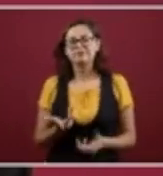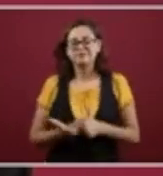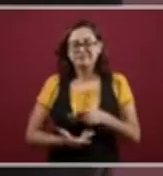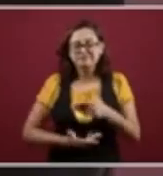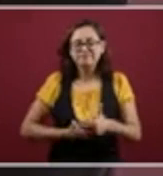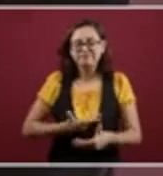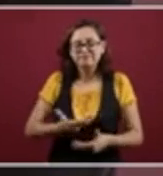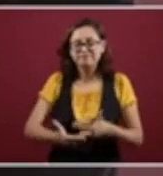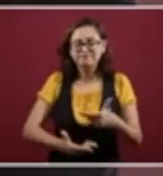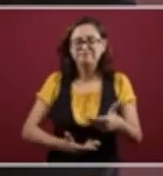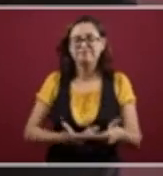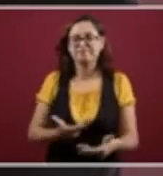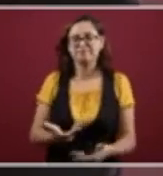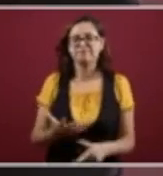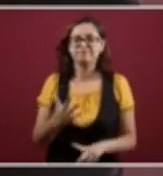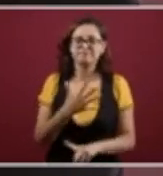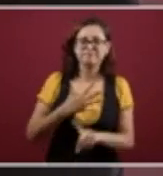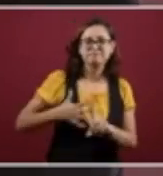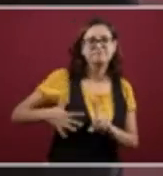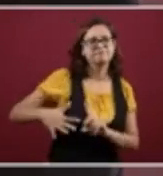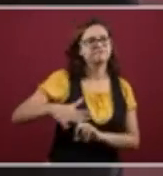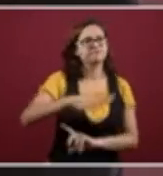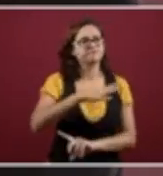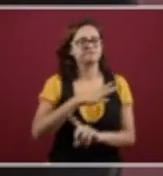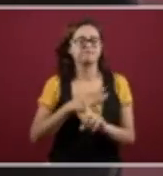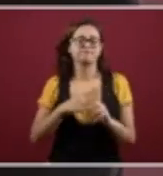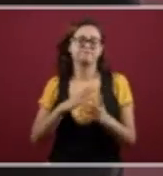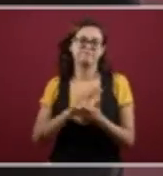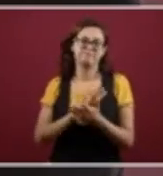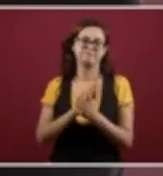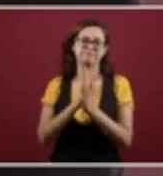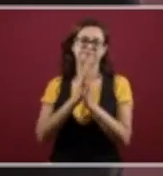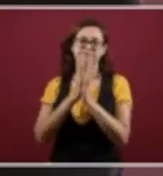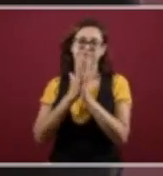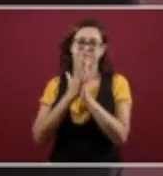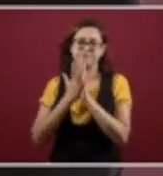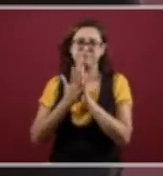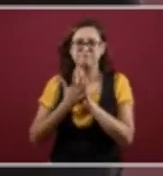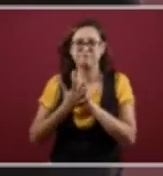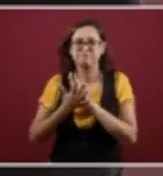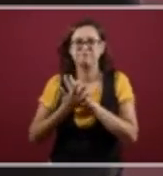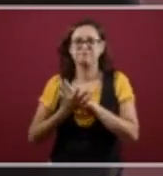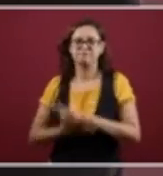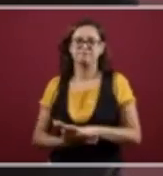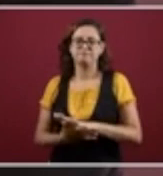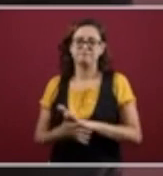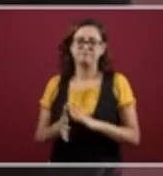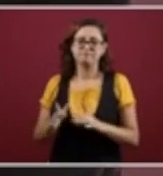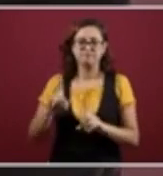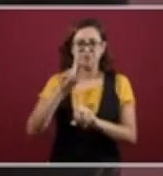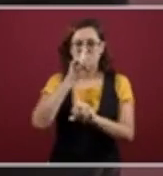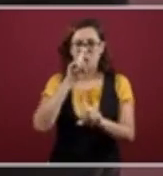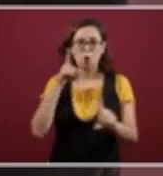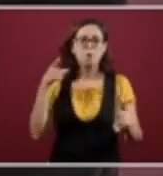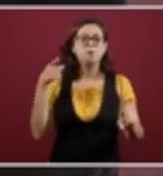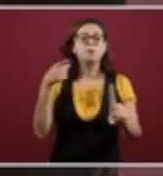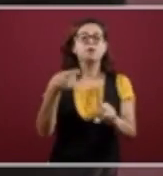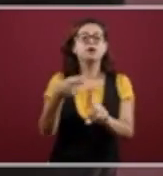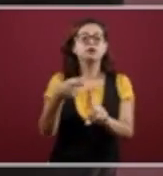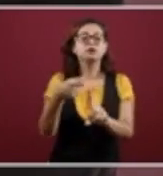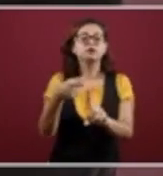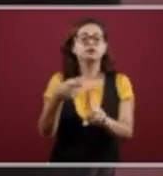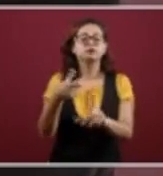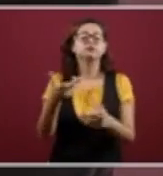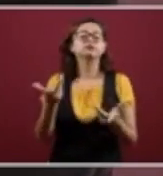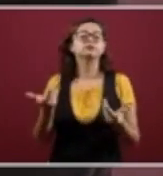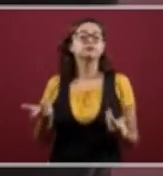creando un ambiente distinto, una esfera caracterizada por la